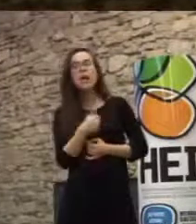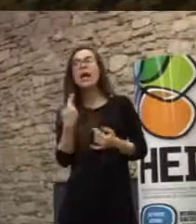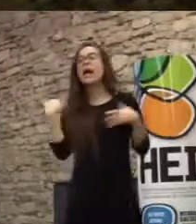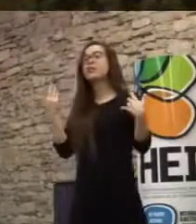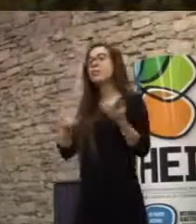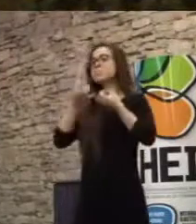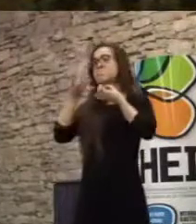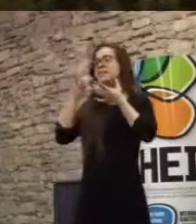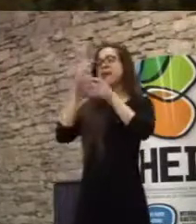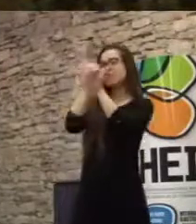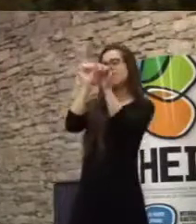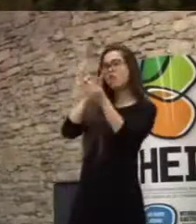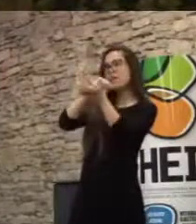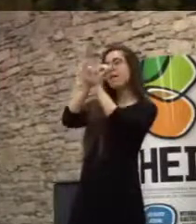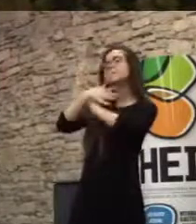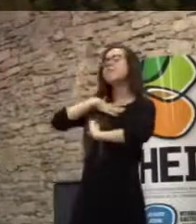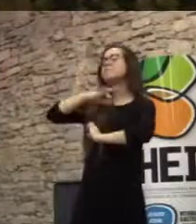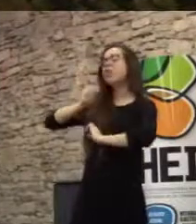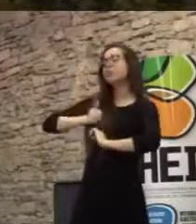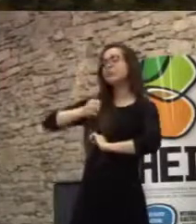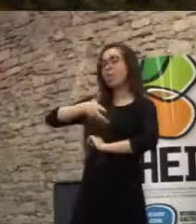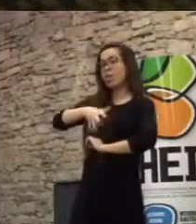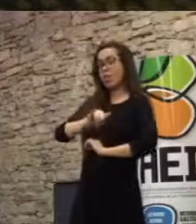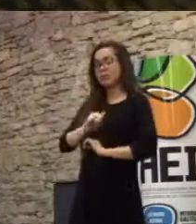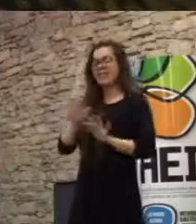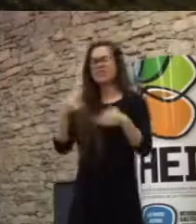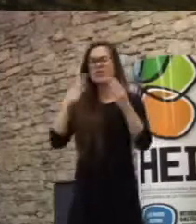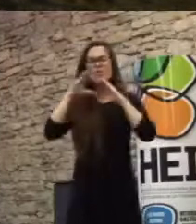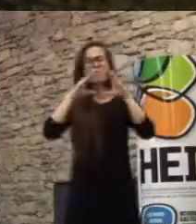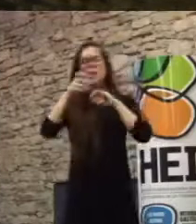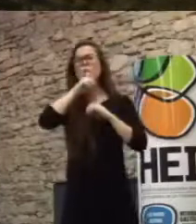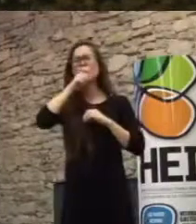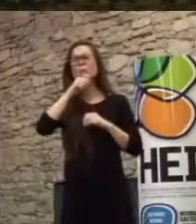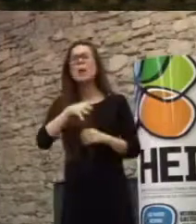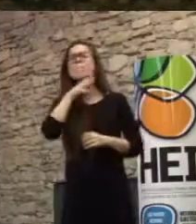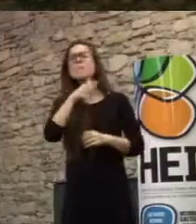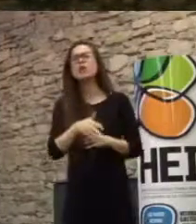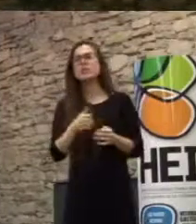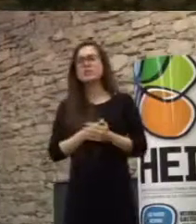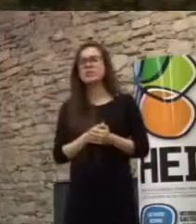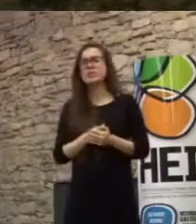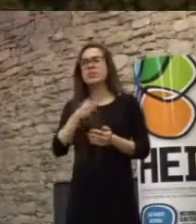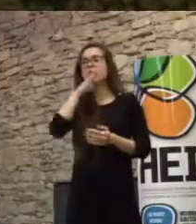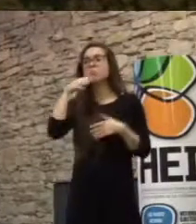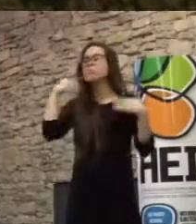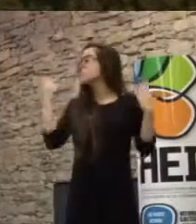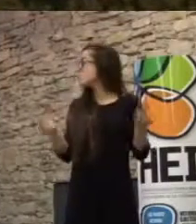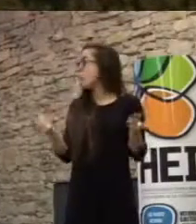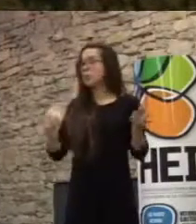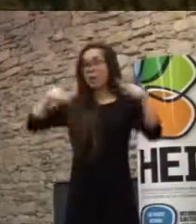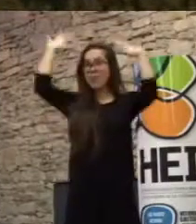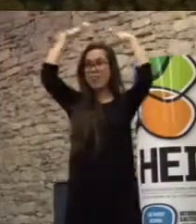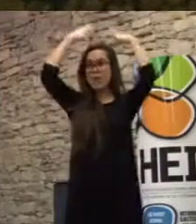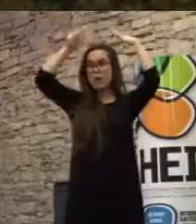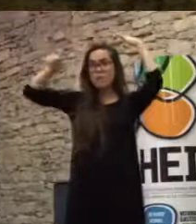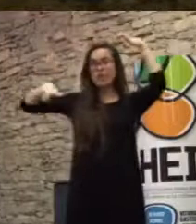en seguir la idea ahora porque esto de la comunicación es tan complejo pues porque hay varios asaltos que ocurren aquí dentro y en el cerebro de la persona que